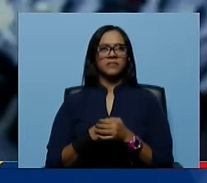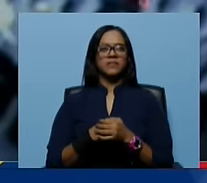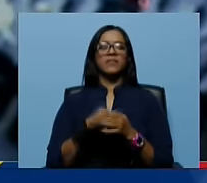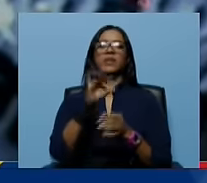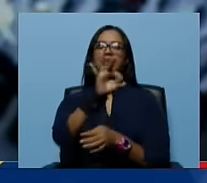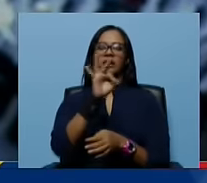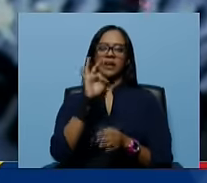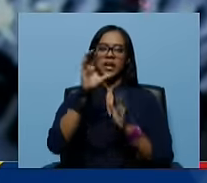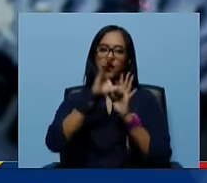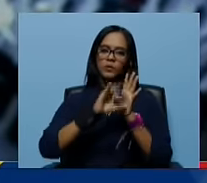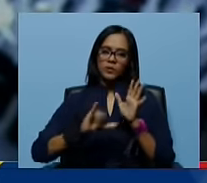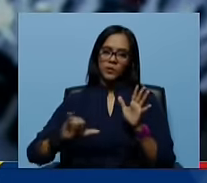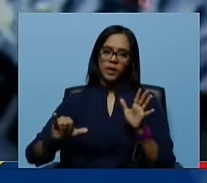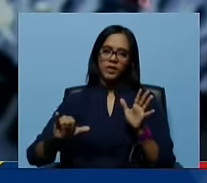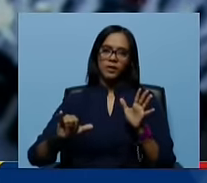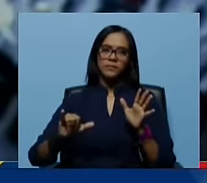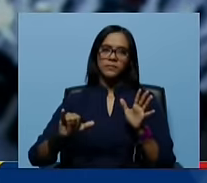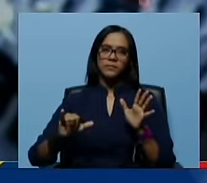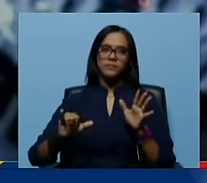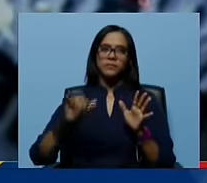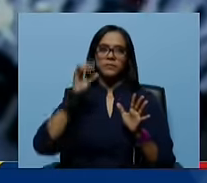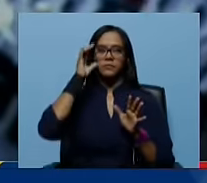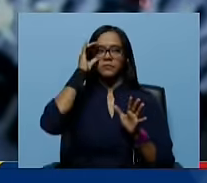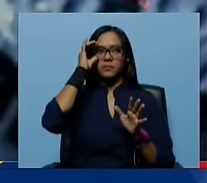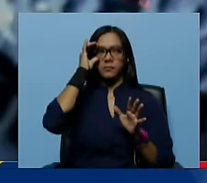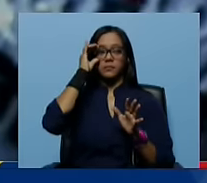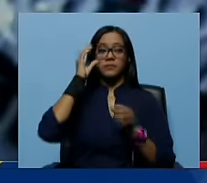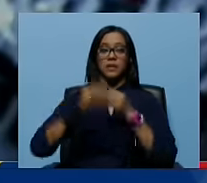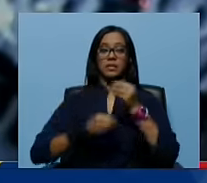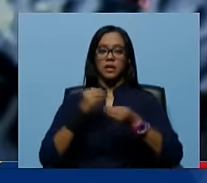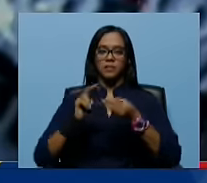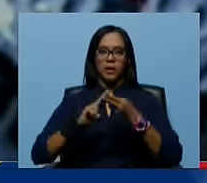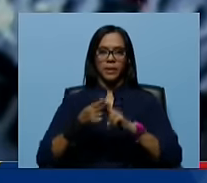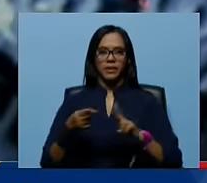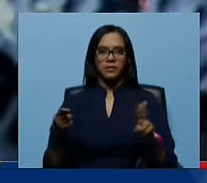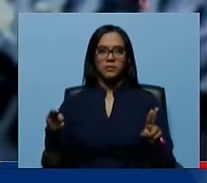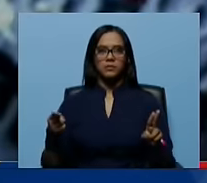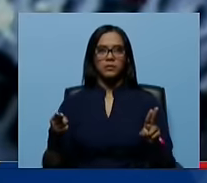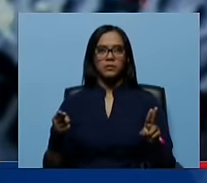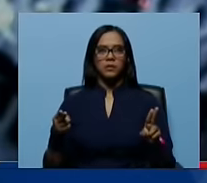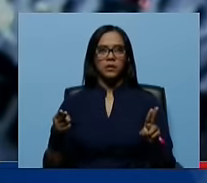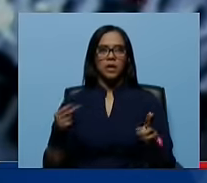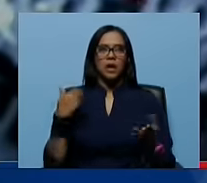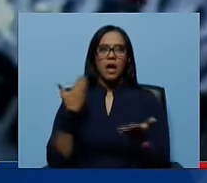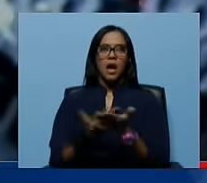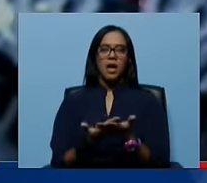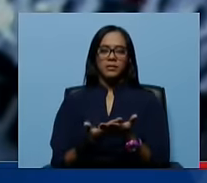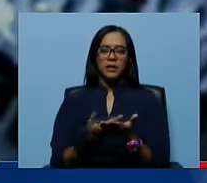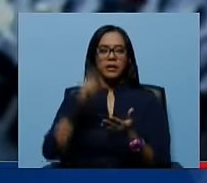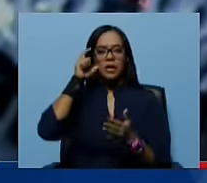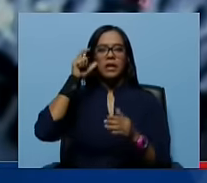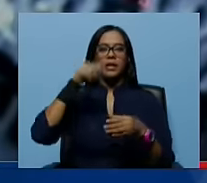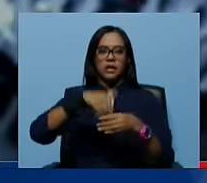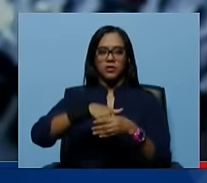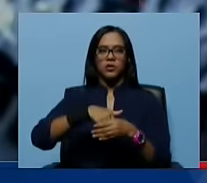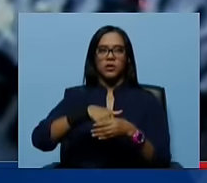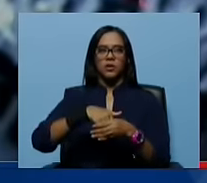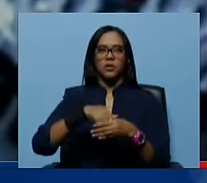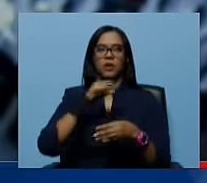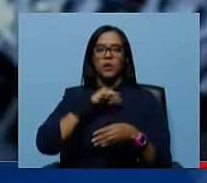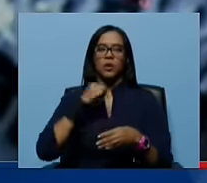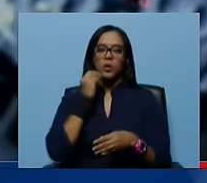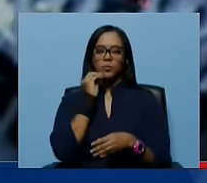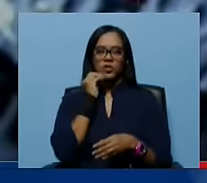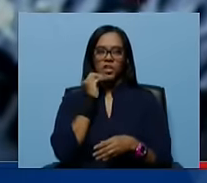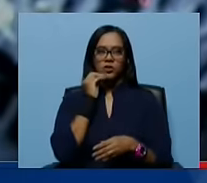eligió la constituyente y se hizo la paz. Hasta el día de la elección, nuestros